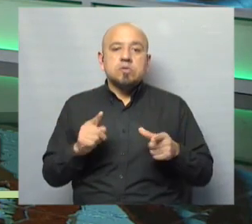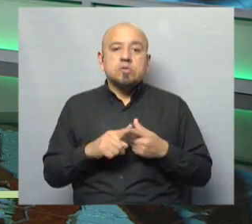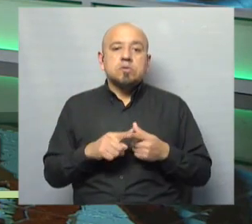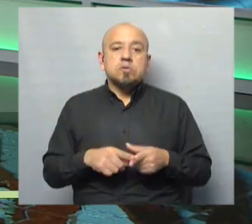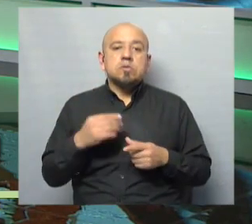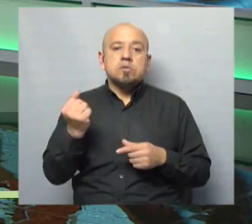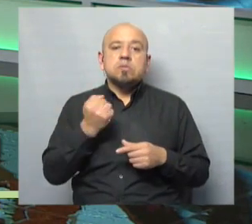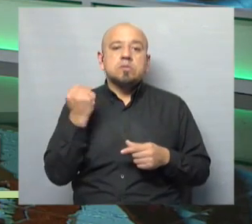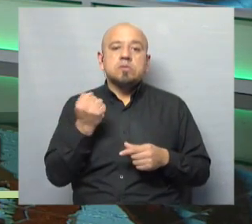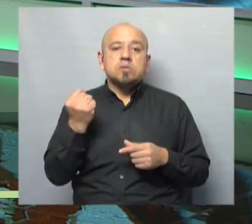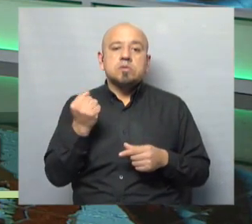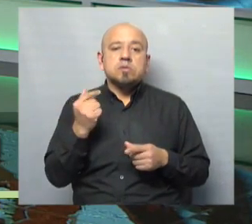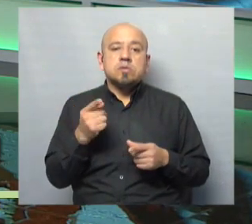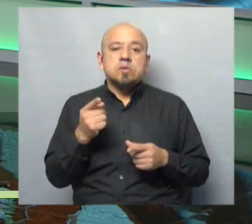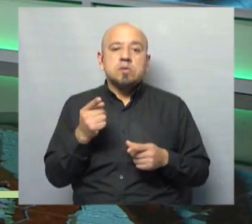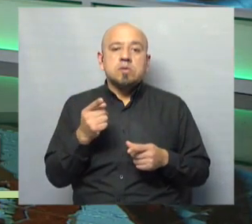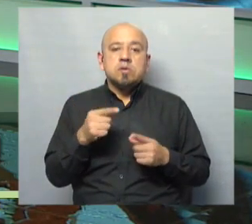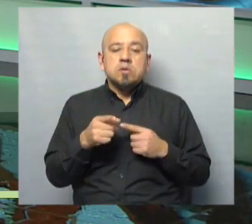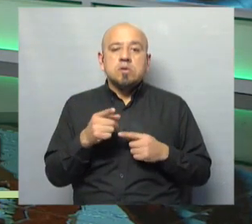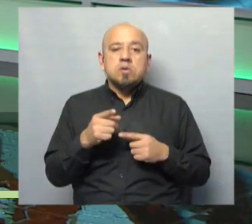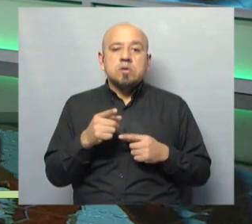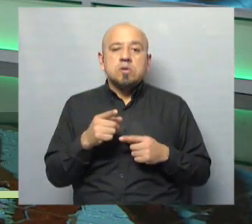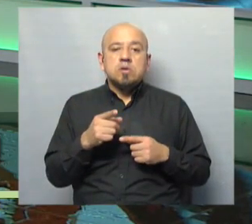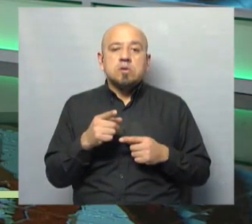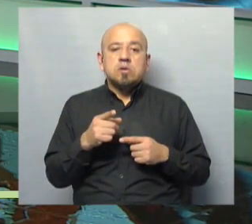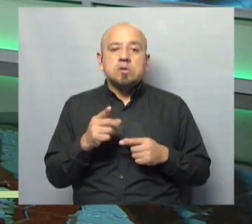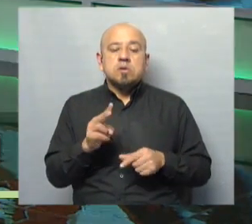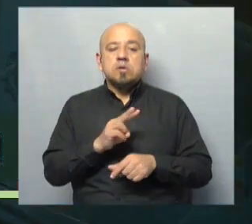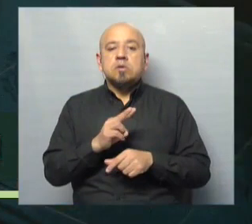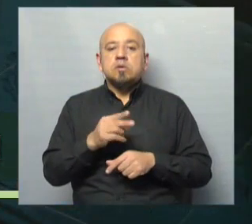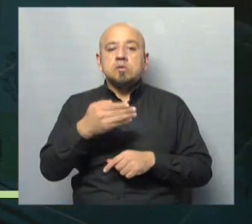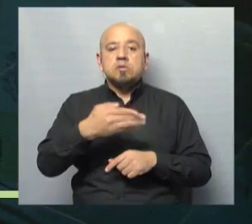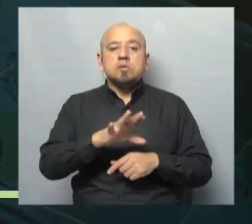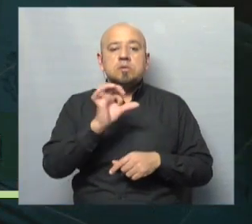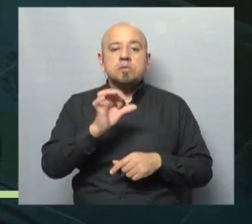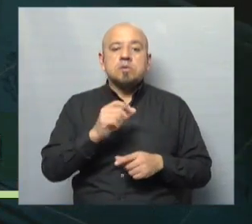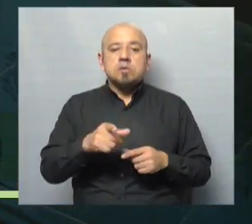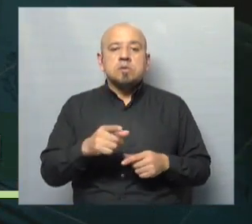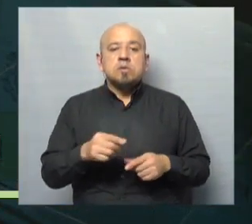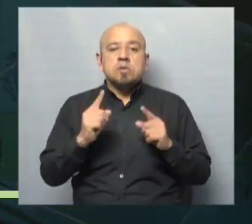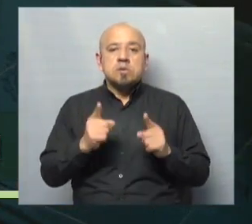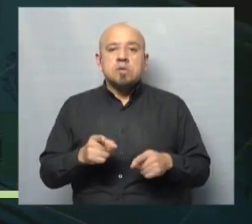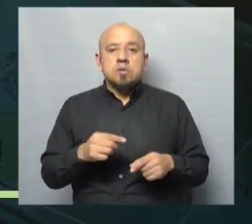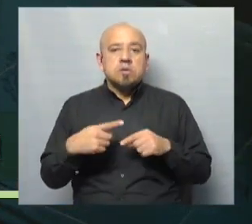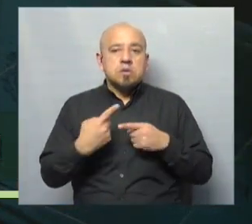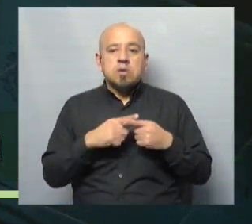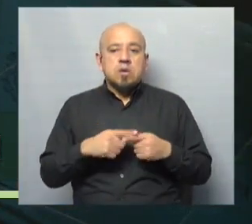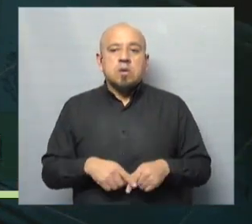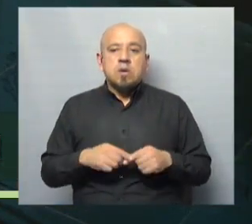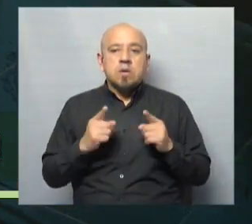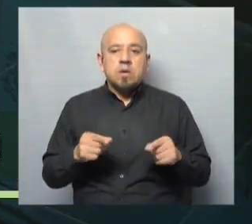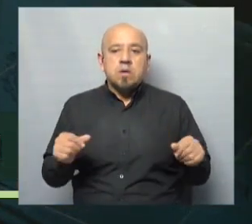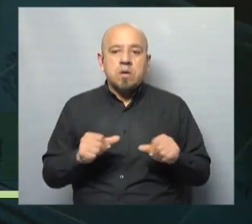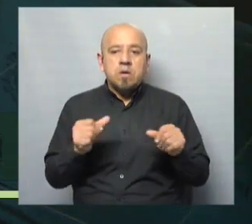importantes perdón y me olvidaba de la seguridad pública y de seguridad social la reforma de seguridad social que también va estar en discusión y va a generar